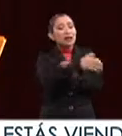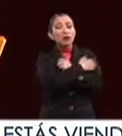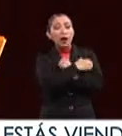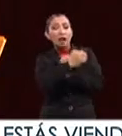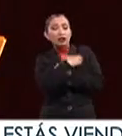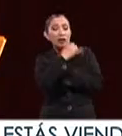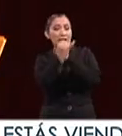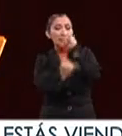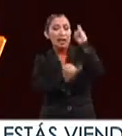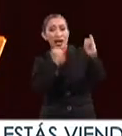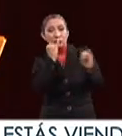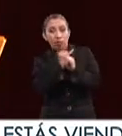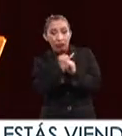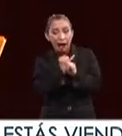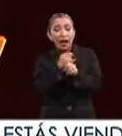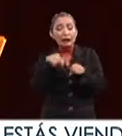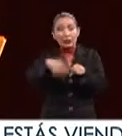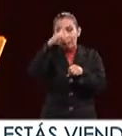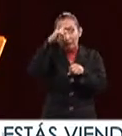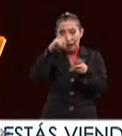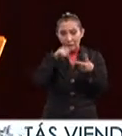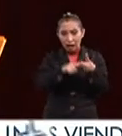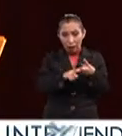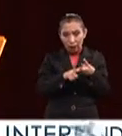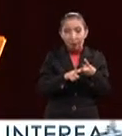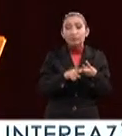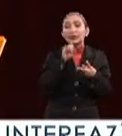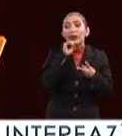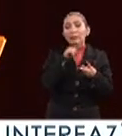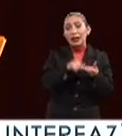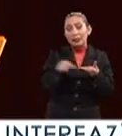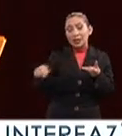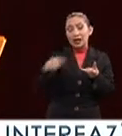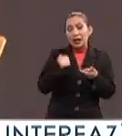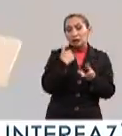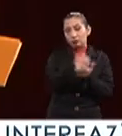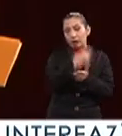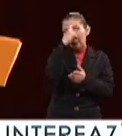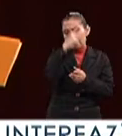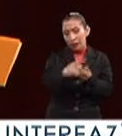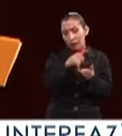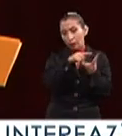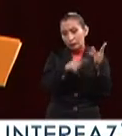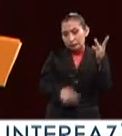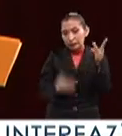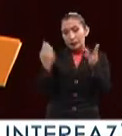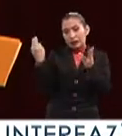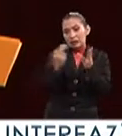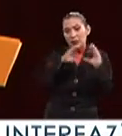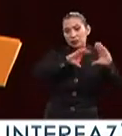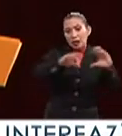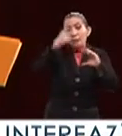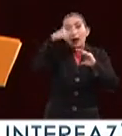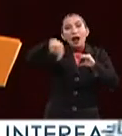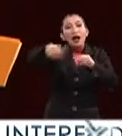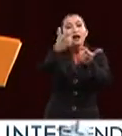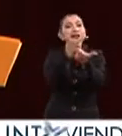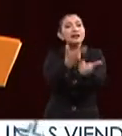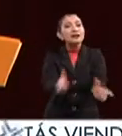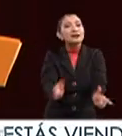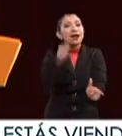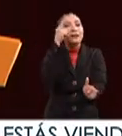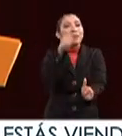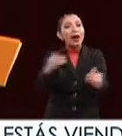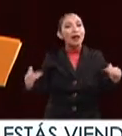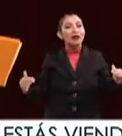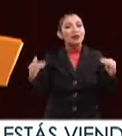a nivel internacional, a nivel nacional y a nivel de aquí de la capital. Es preciso educar para la libertad sobre